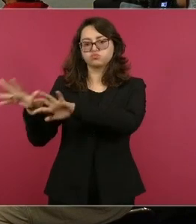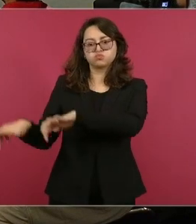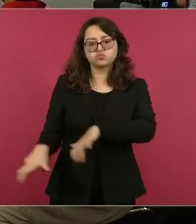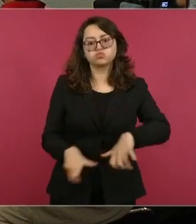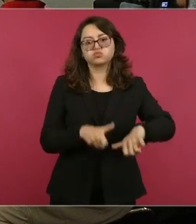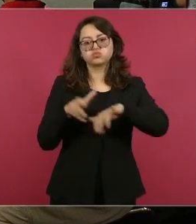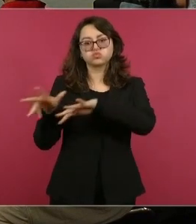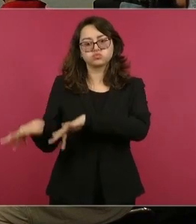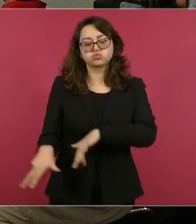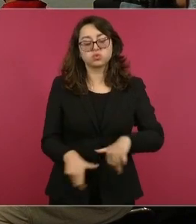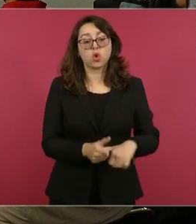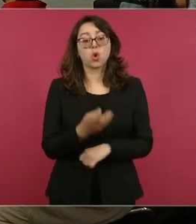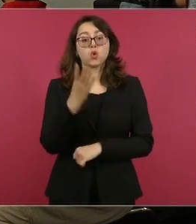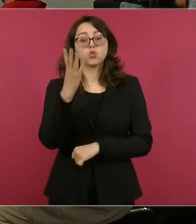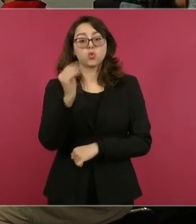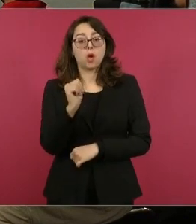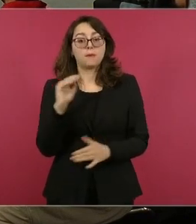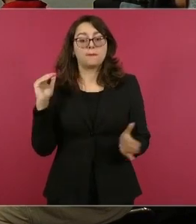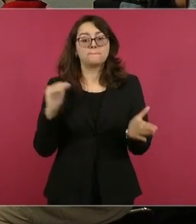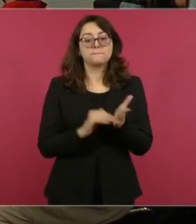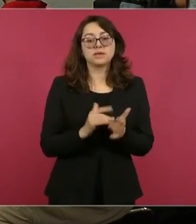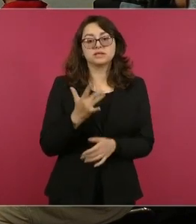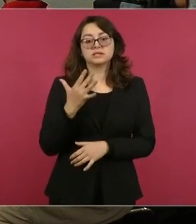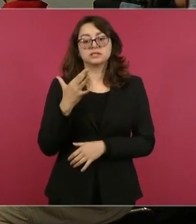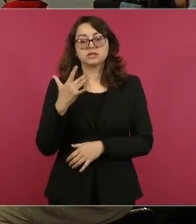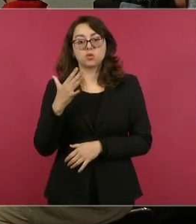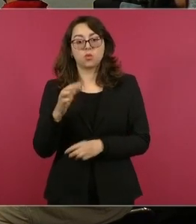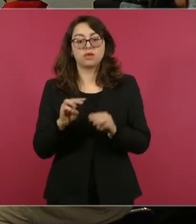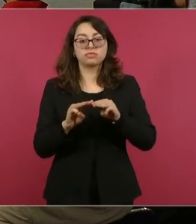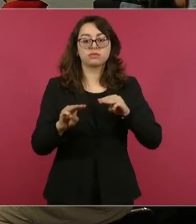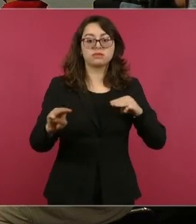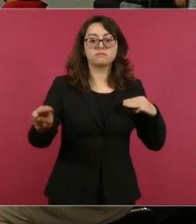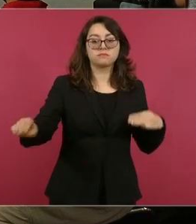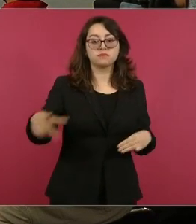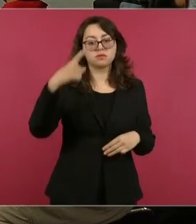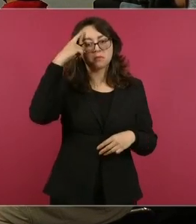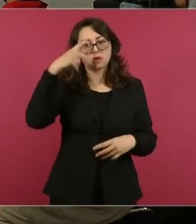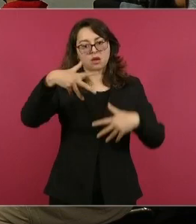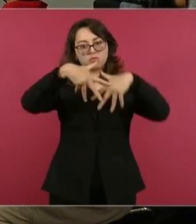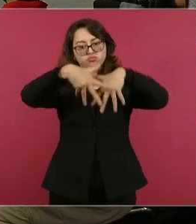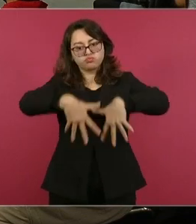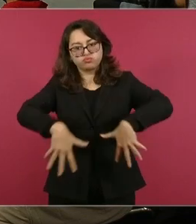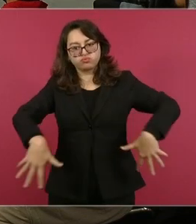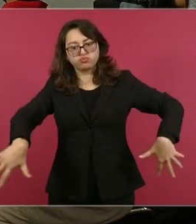9,050 metros de barreras,